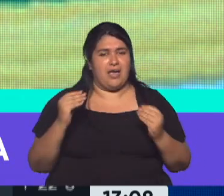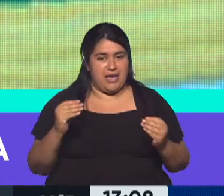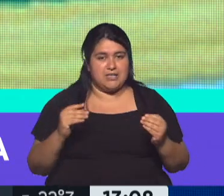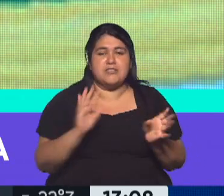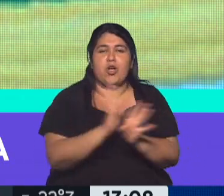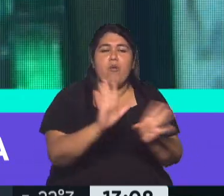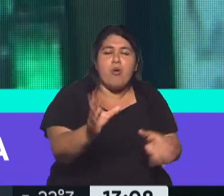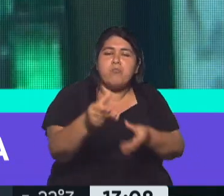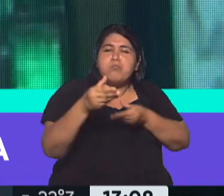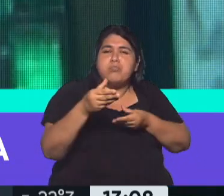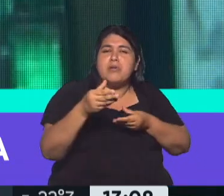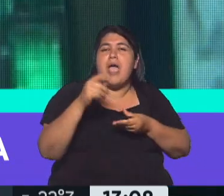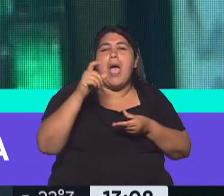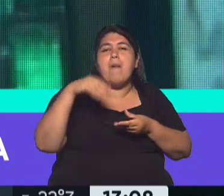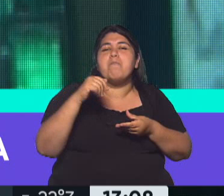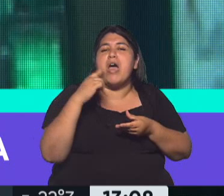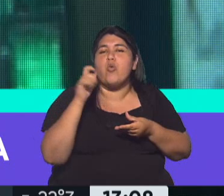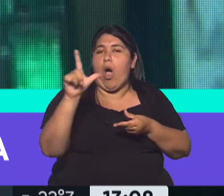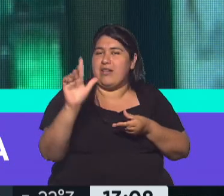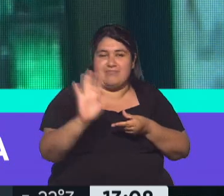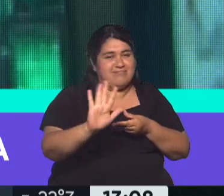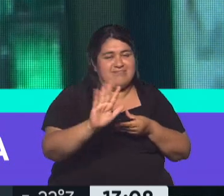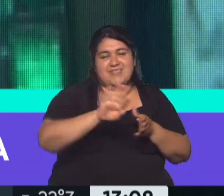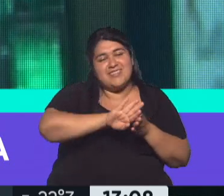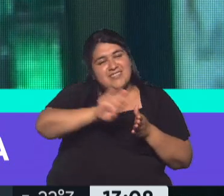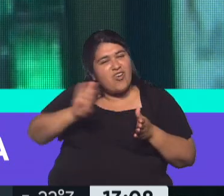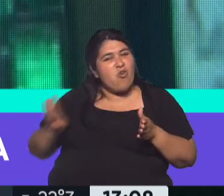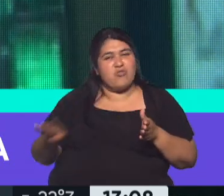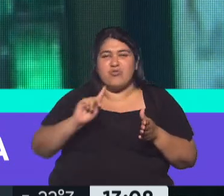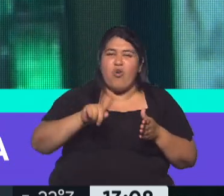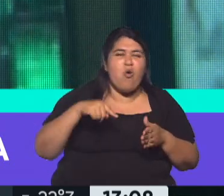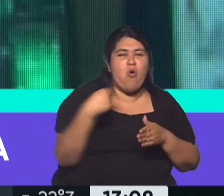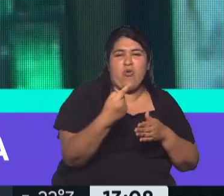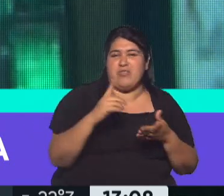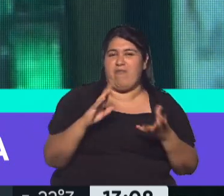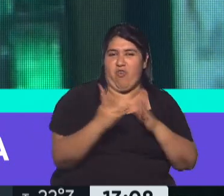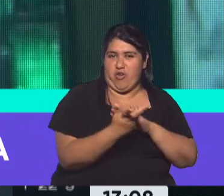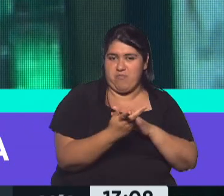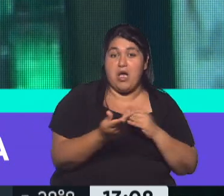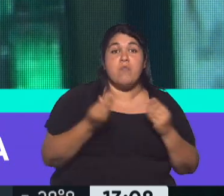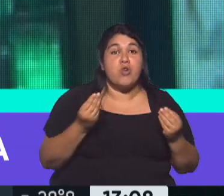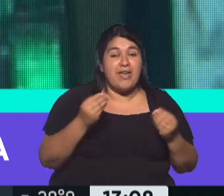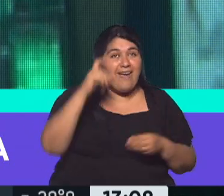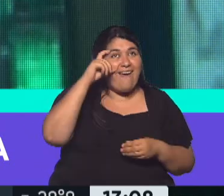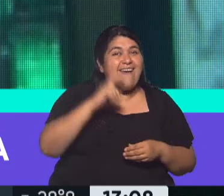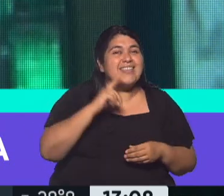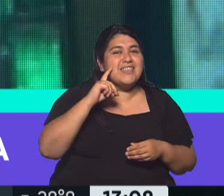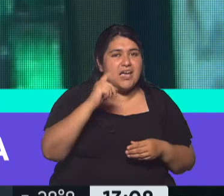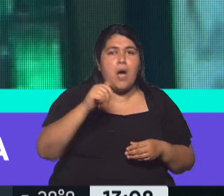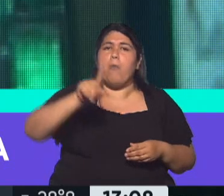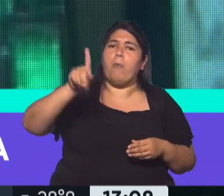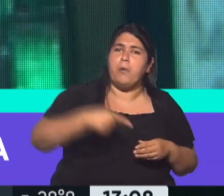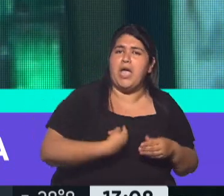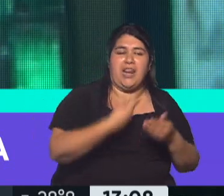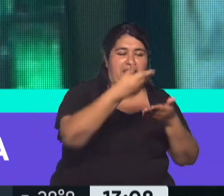de estilo, ¿no? Es No, otra cosa. es absolutamente otra cosa porque justamente la ética es lo que va a regir